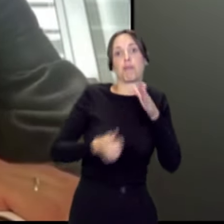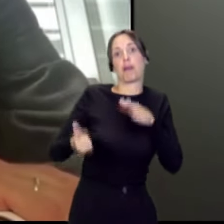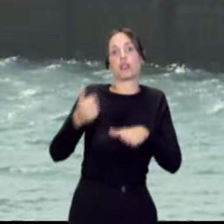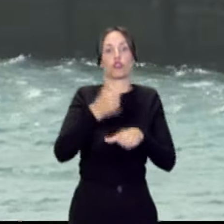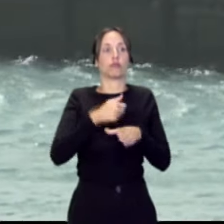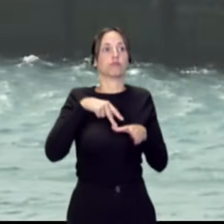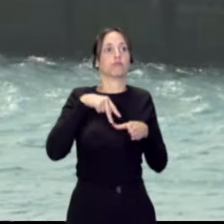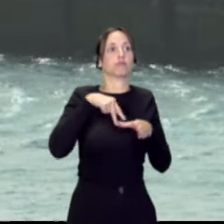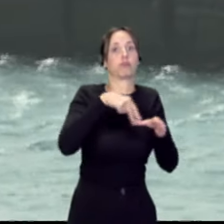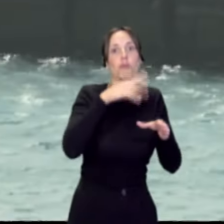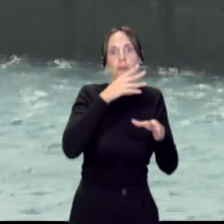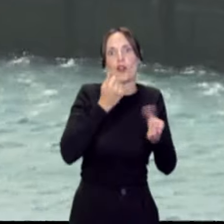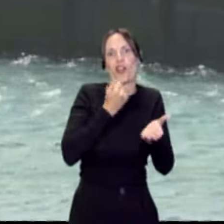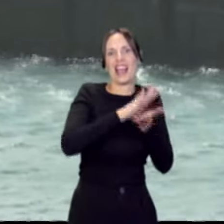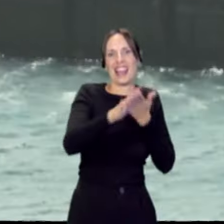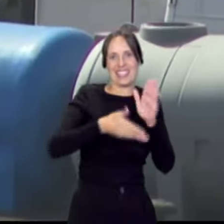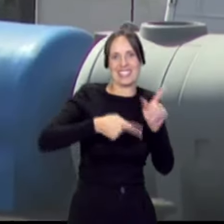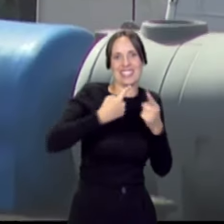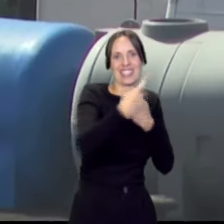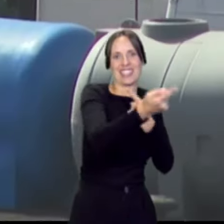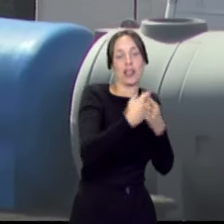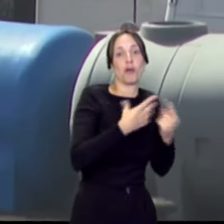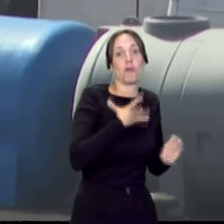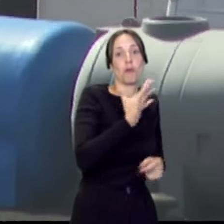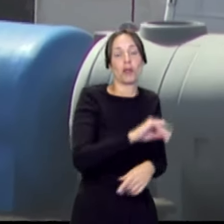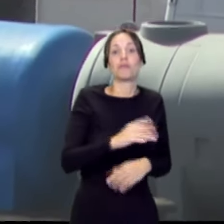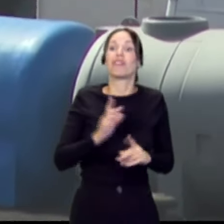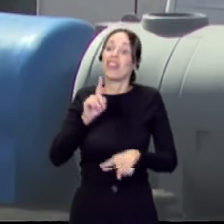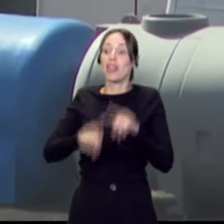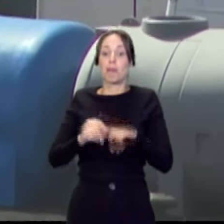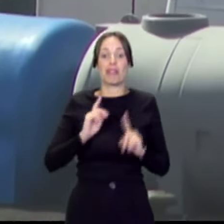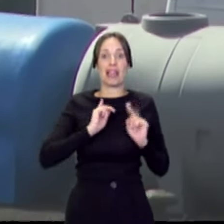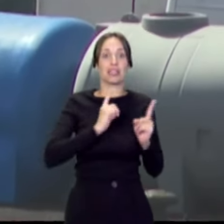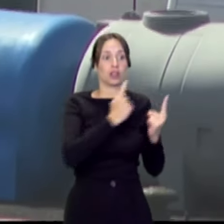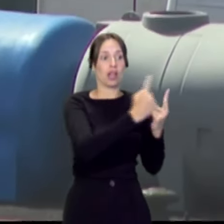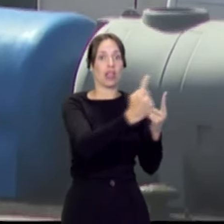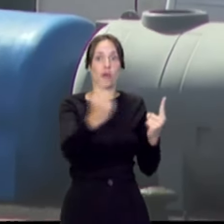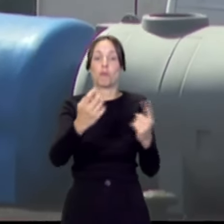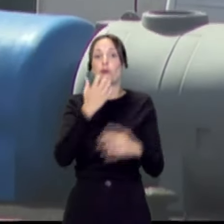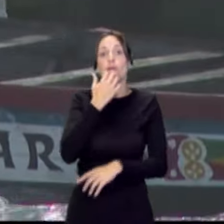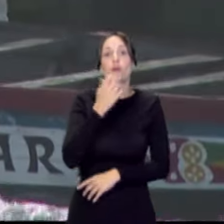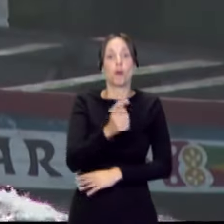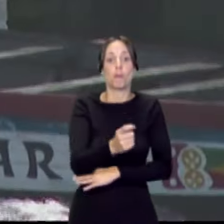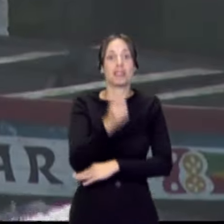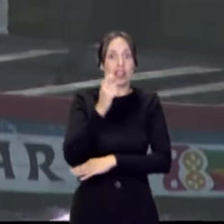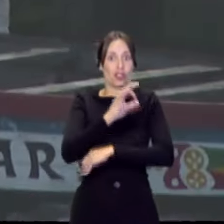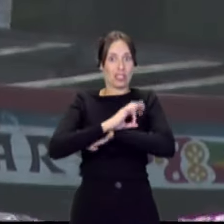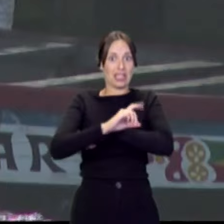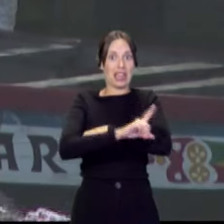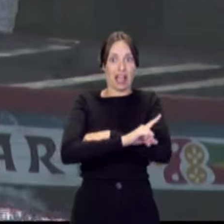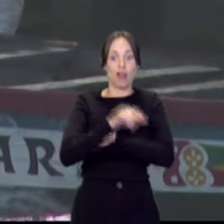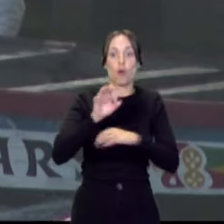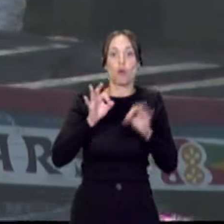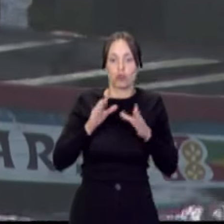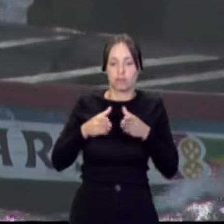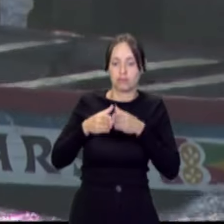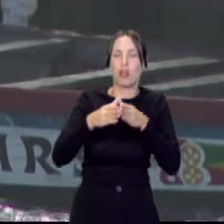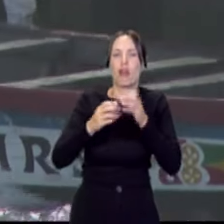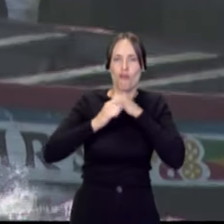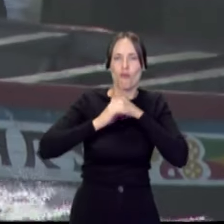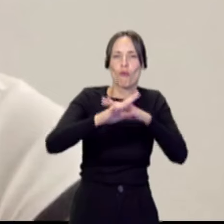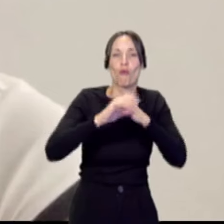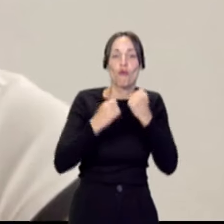del viaje. Por eso hablan de analizar cada caso, pero entre las entrevistas figura el de un pescador senegalés que se puso al frente de la embarcación durante un fuerte oleaje.